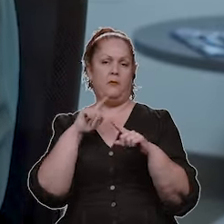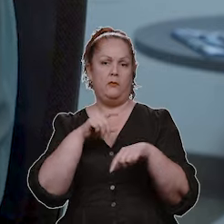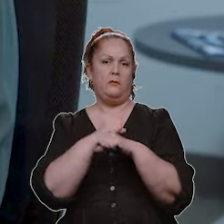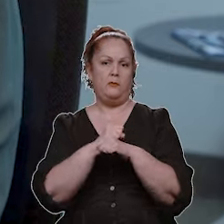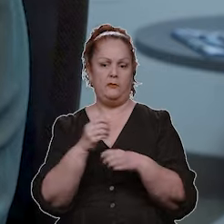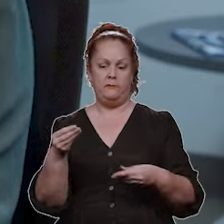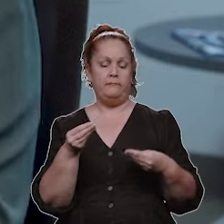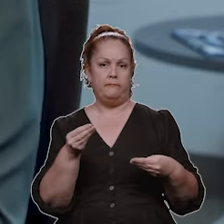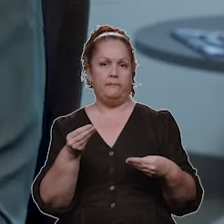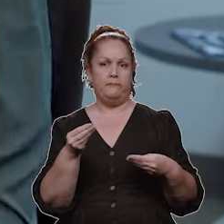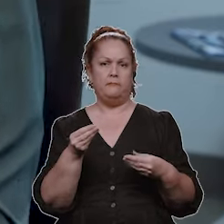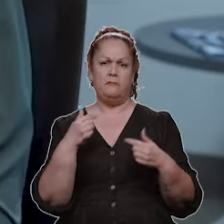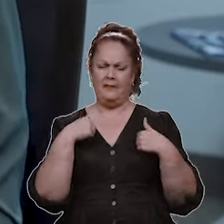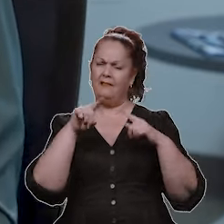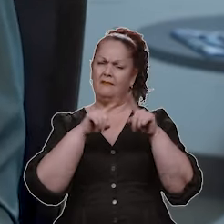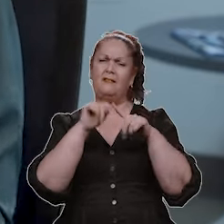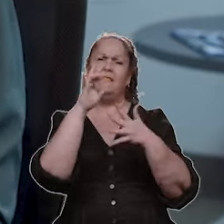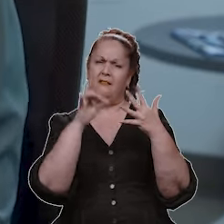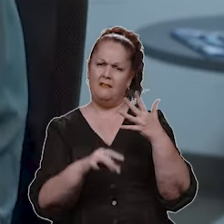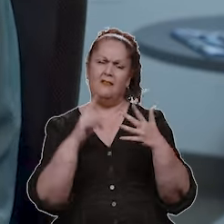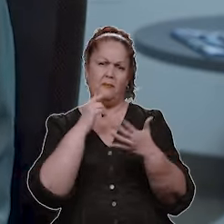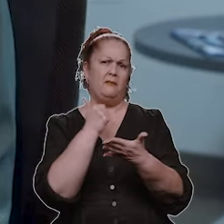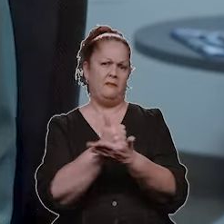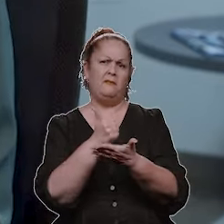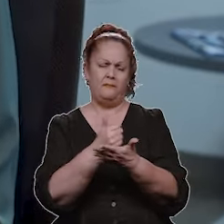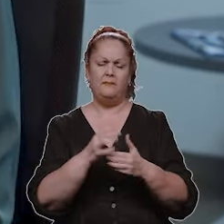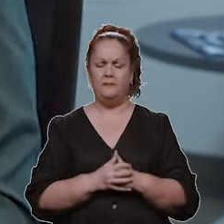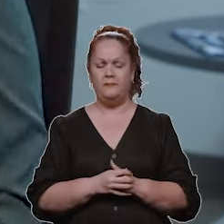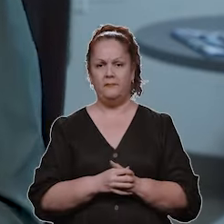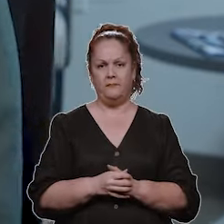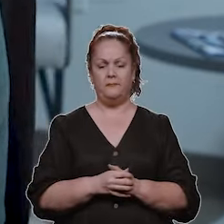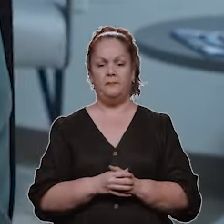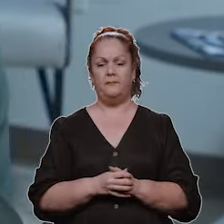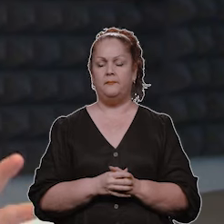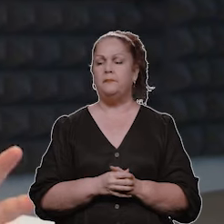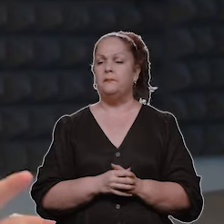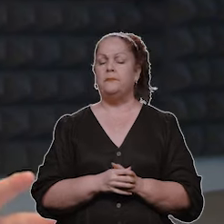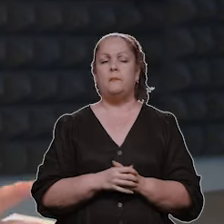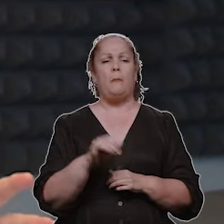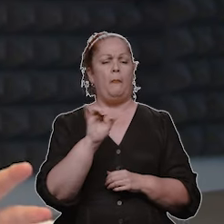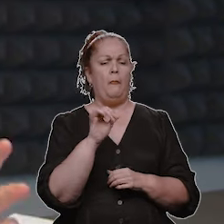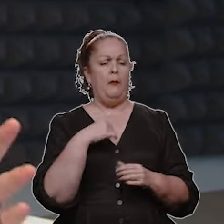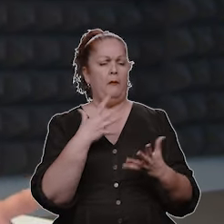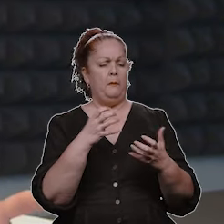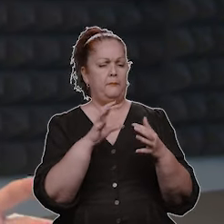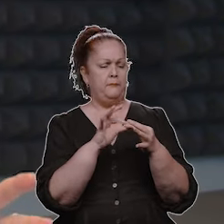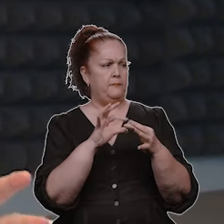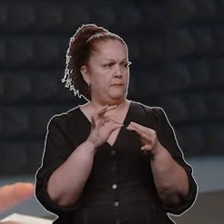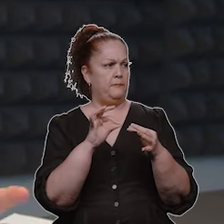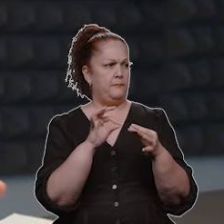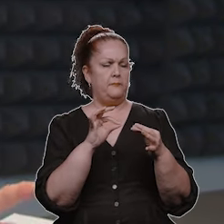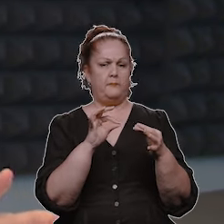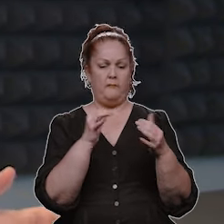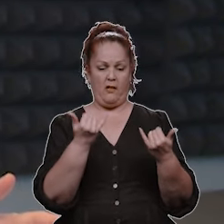tendría el ciudadano todas estas alternativas para obtener los Remedios que así necesite antes de finalizar quisiera eh mencionar